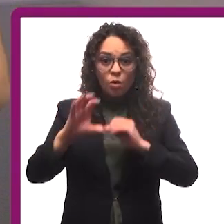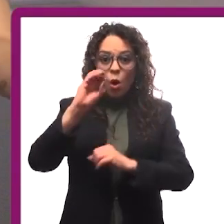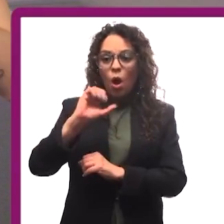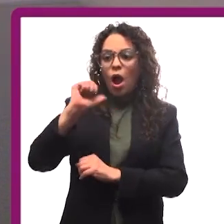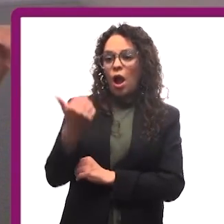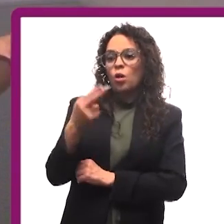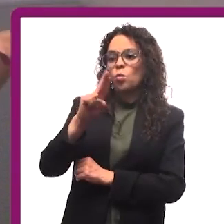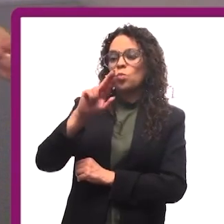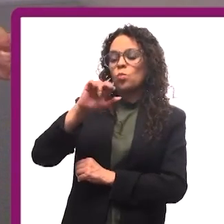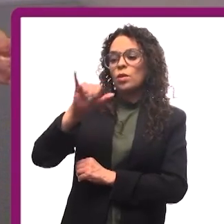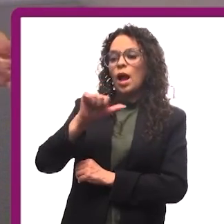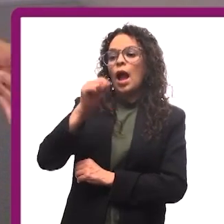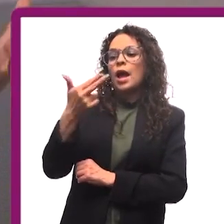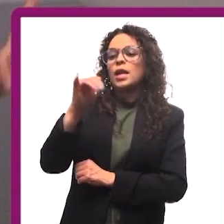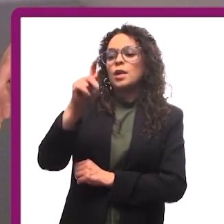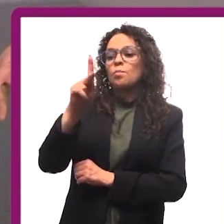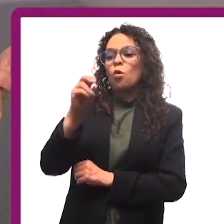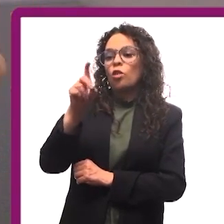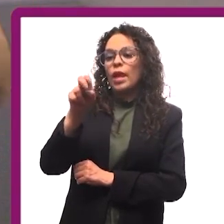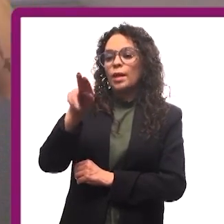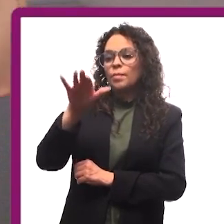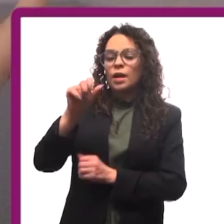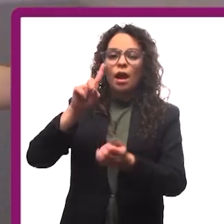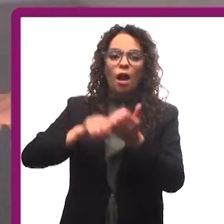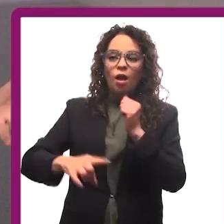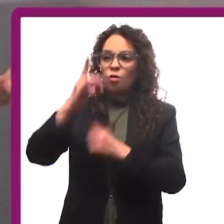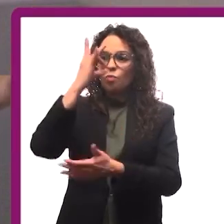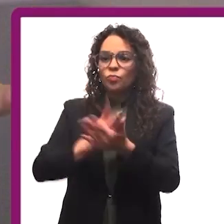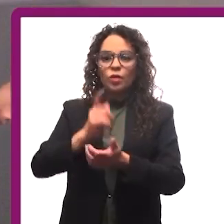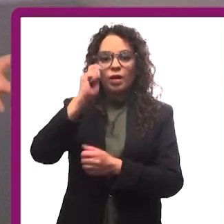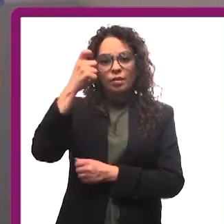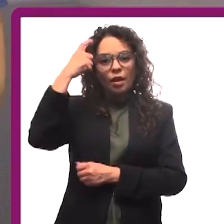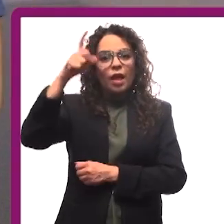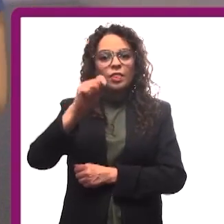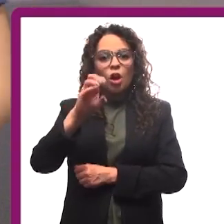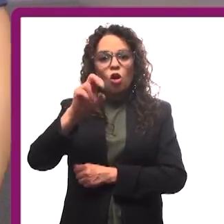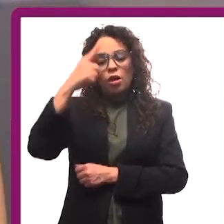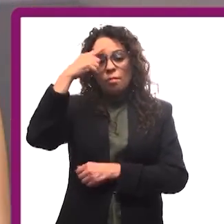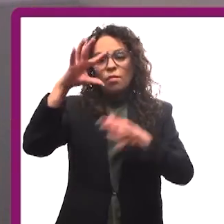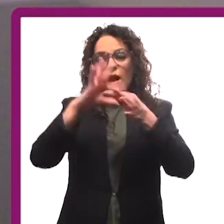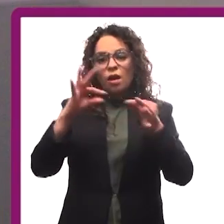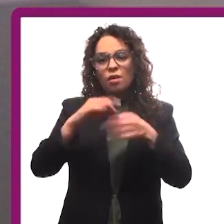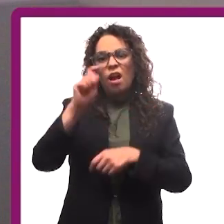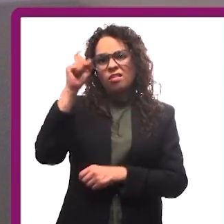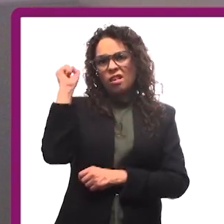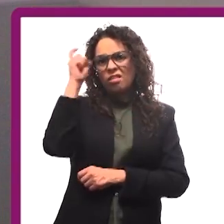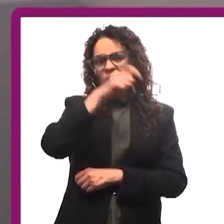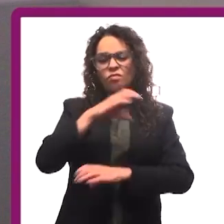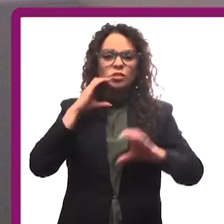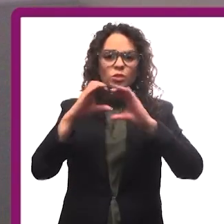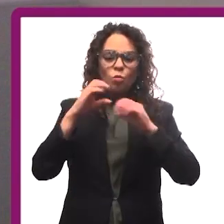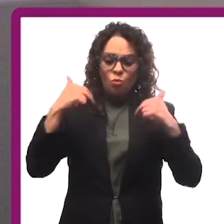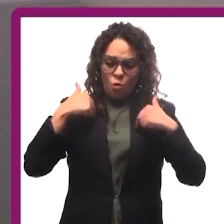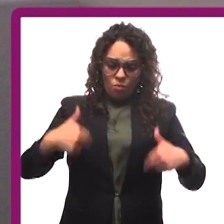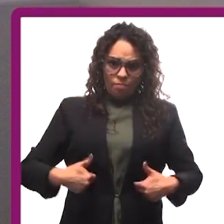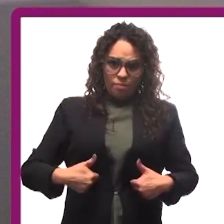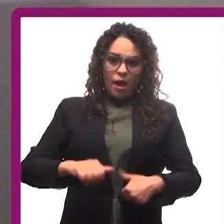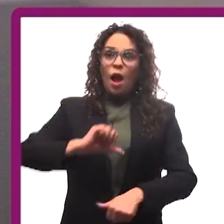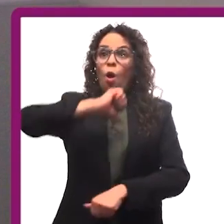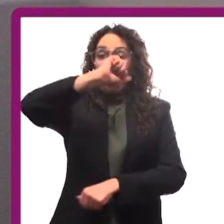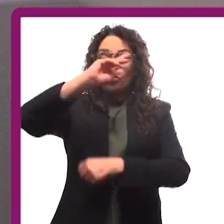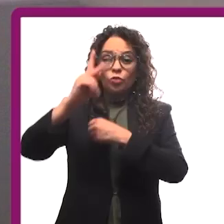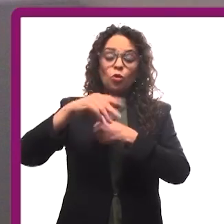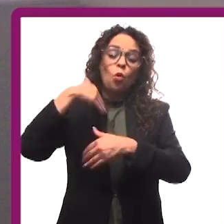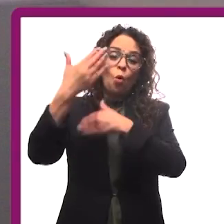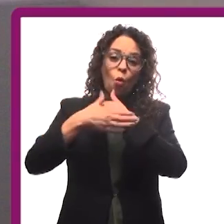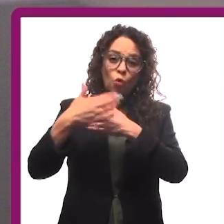hipodérmica son solo un par de las teorías que explican el complejo proceso de la comunicación humana. Teorías que veremos en otro programa. Por